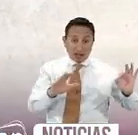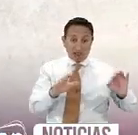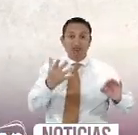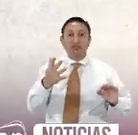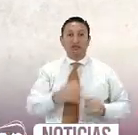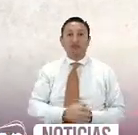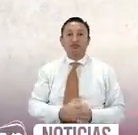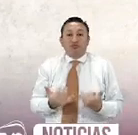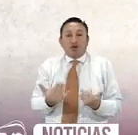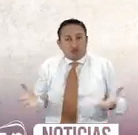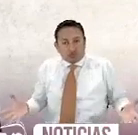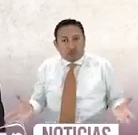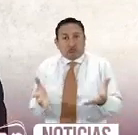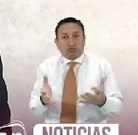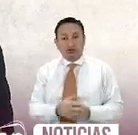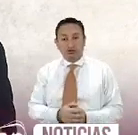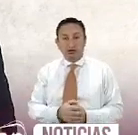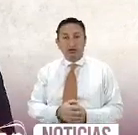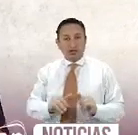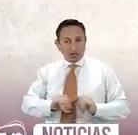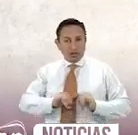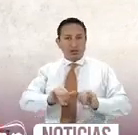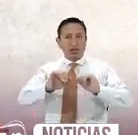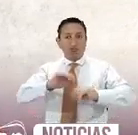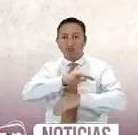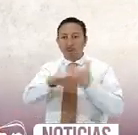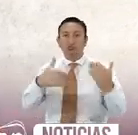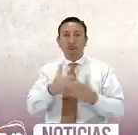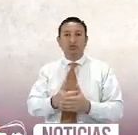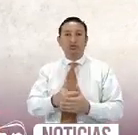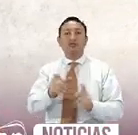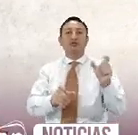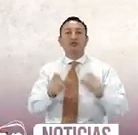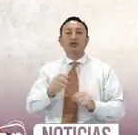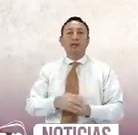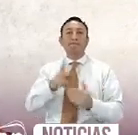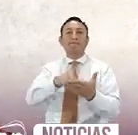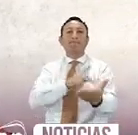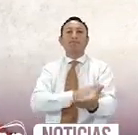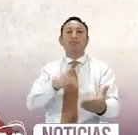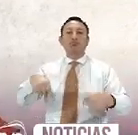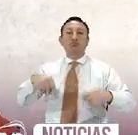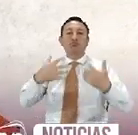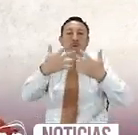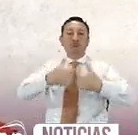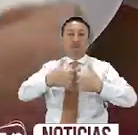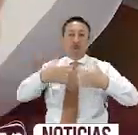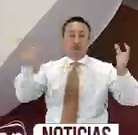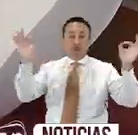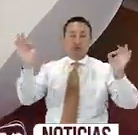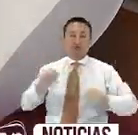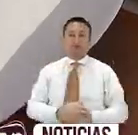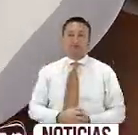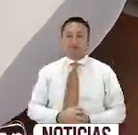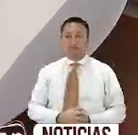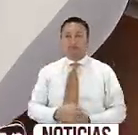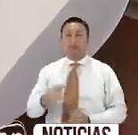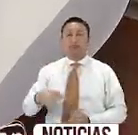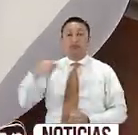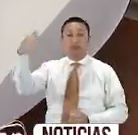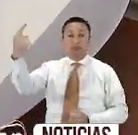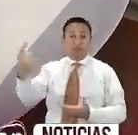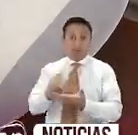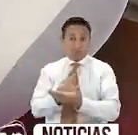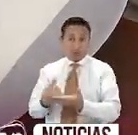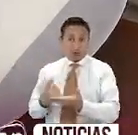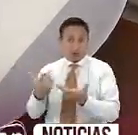ahora los incentivos se van a mantener para todos los proyectos de matrices energética. La próxima semana ya